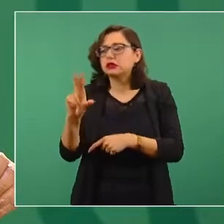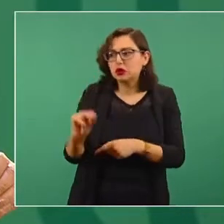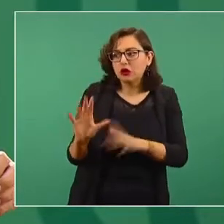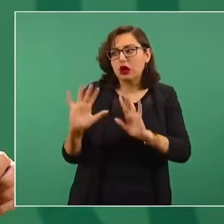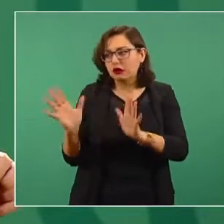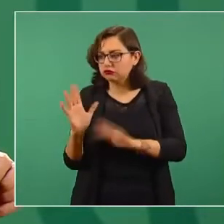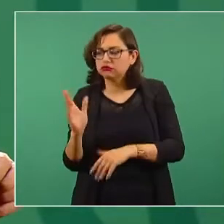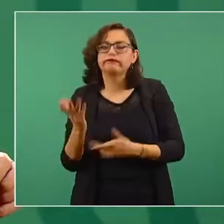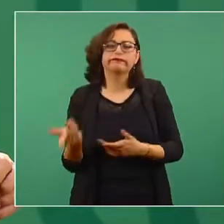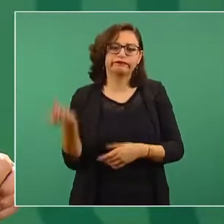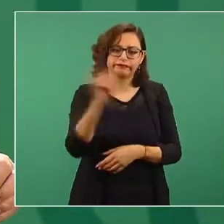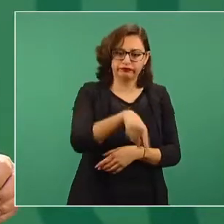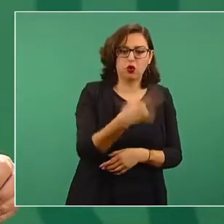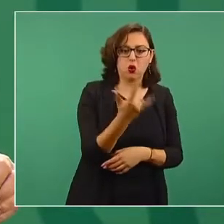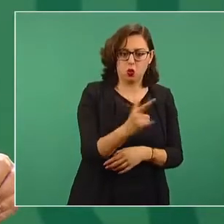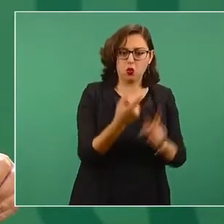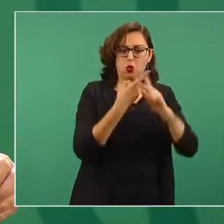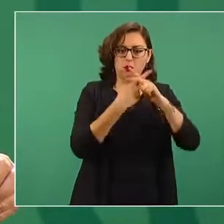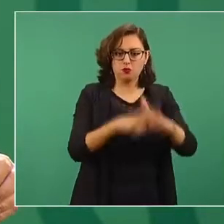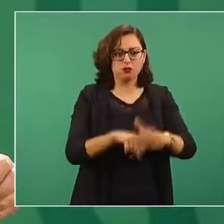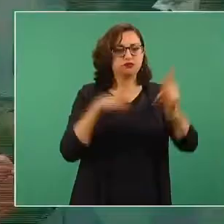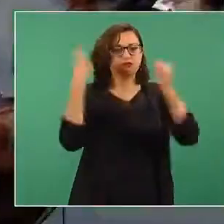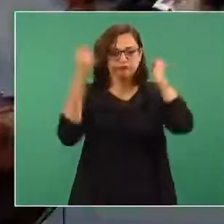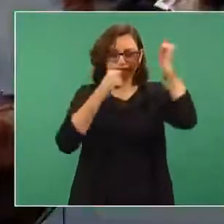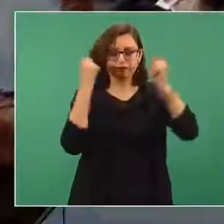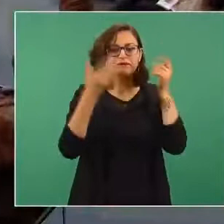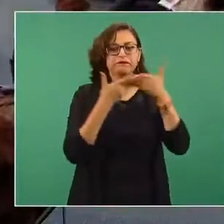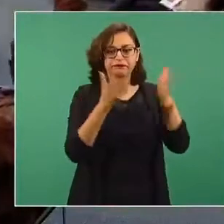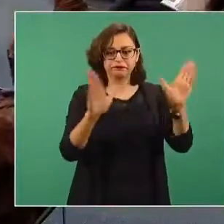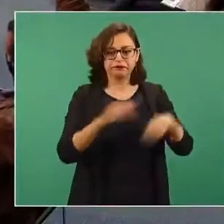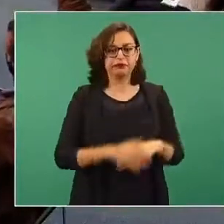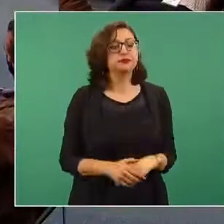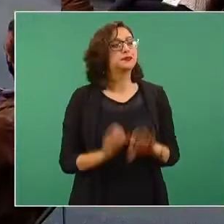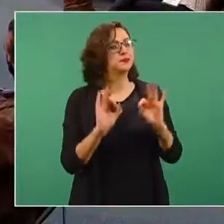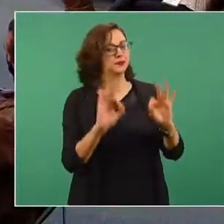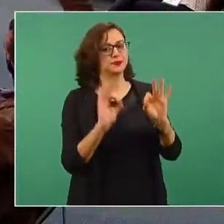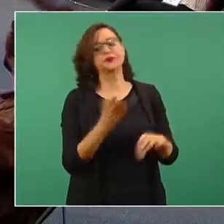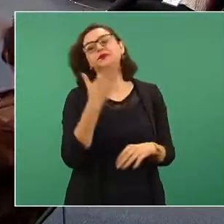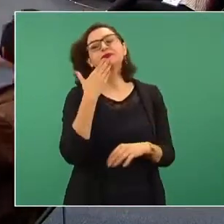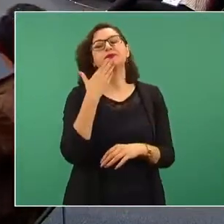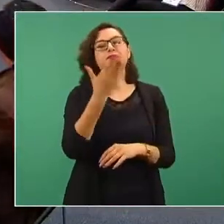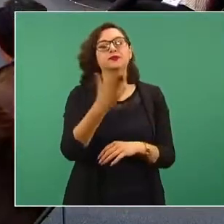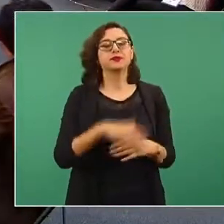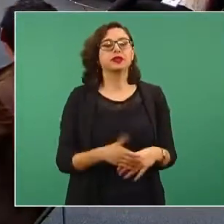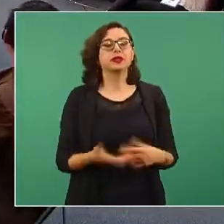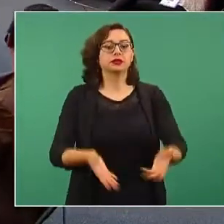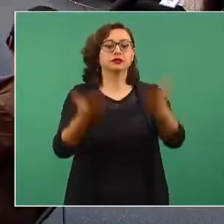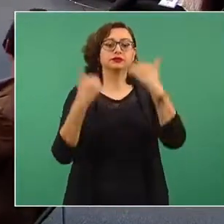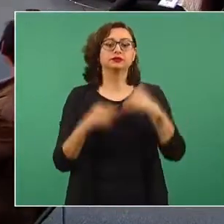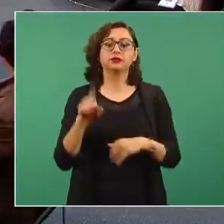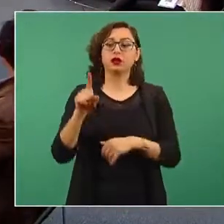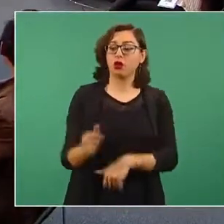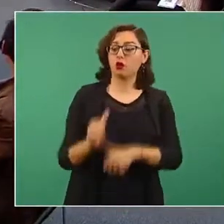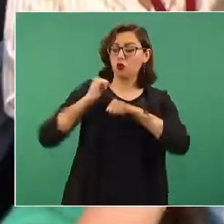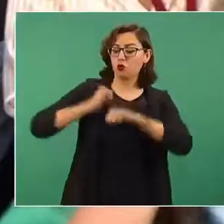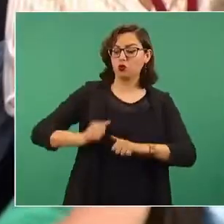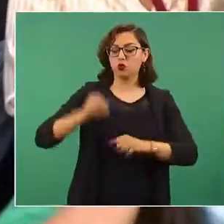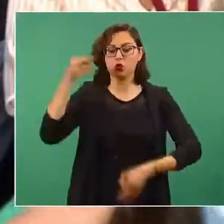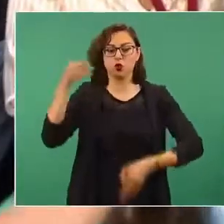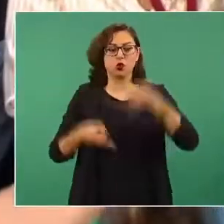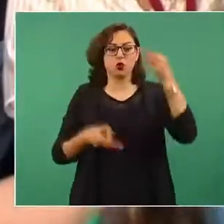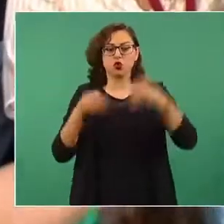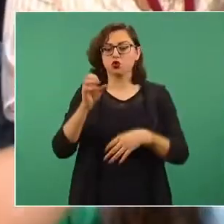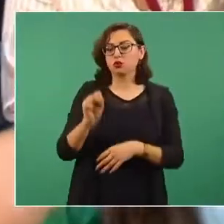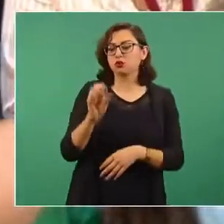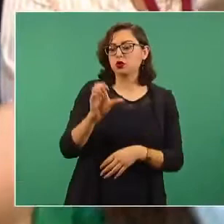echarlo a andar. Excelente. El programa, sí. Bueno, regresando al tema de Poder Judicial, presidente, ¿ha considerado